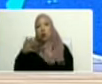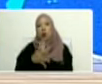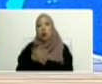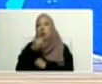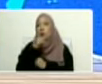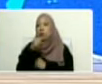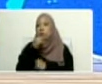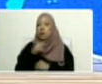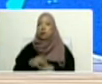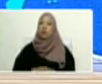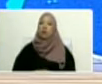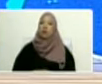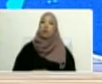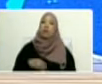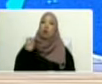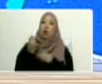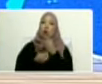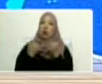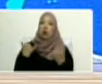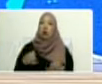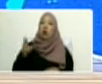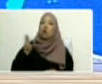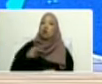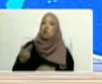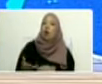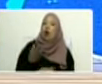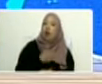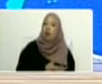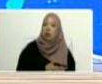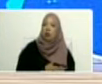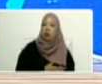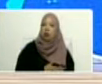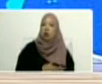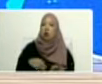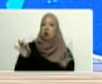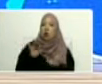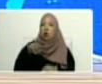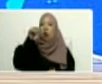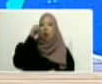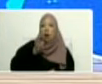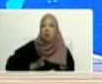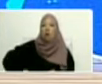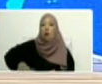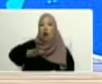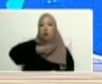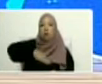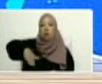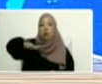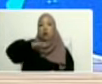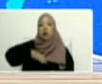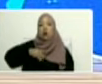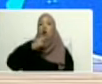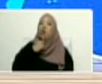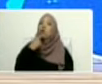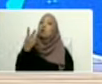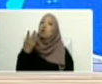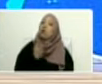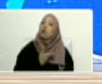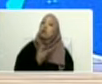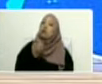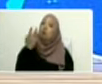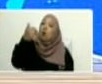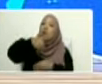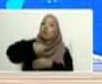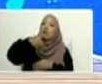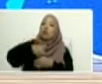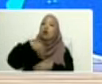en esta oportunidad como nunca antes solo el pueblo con su voz y con su voto